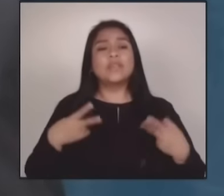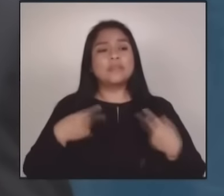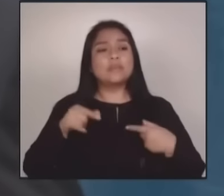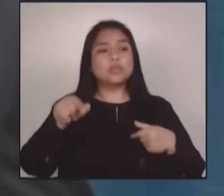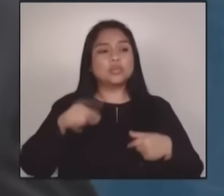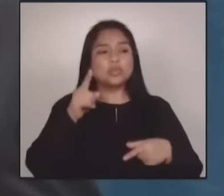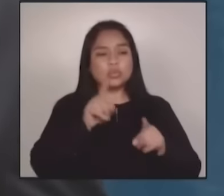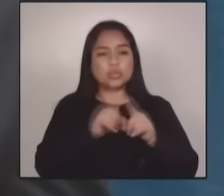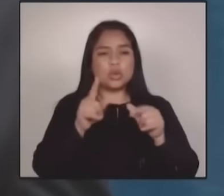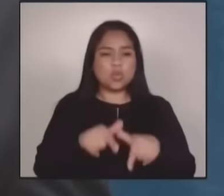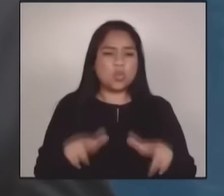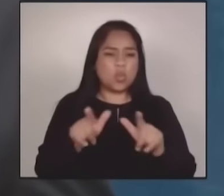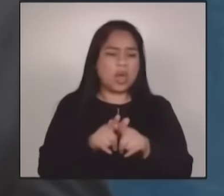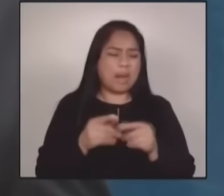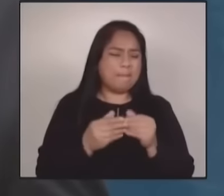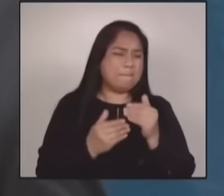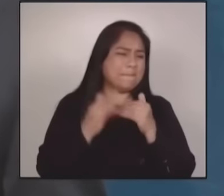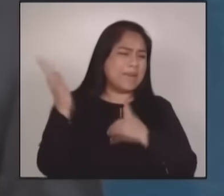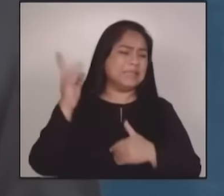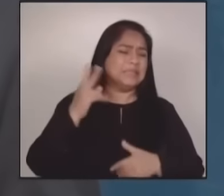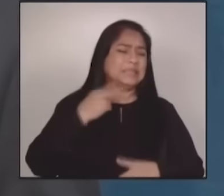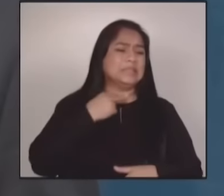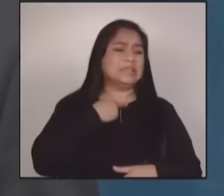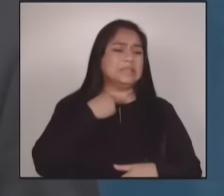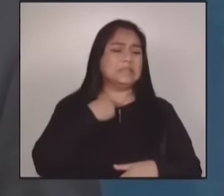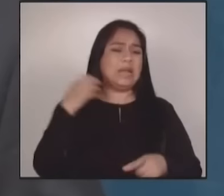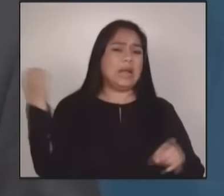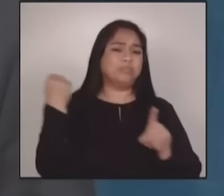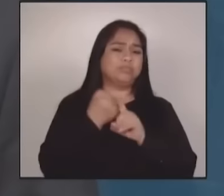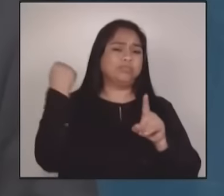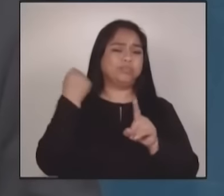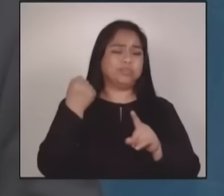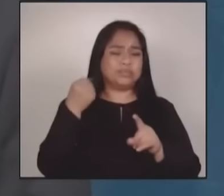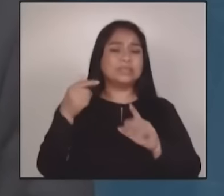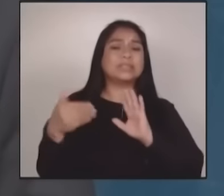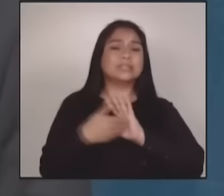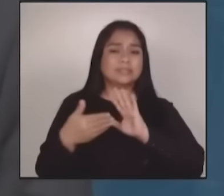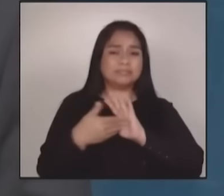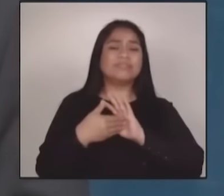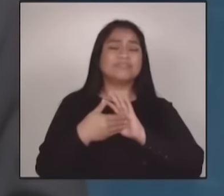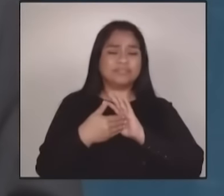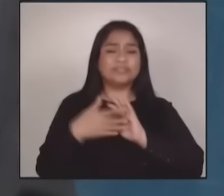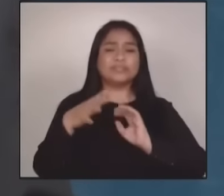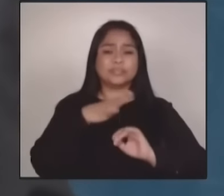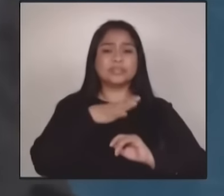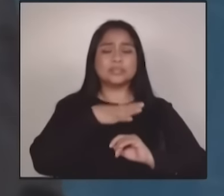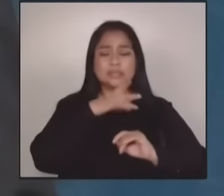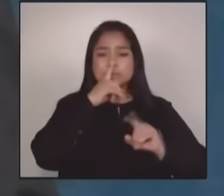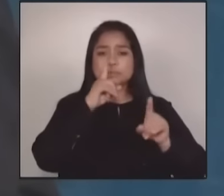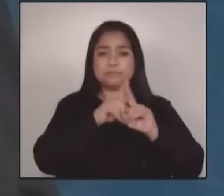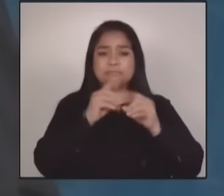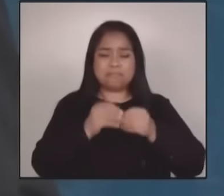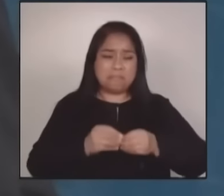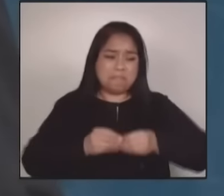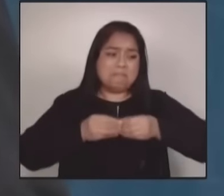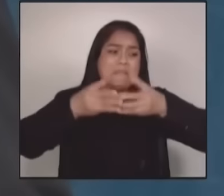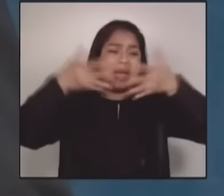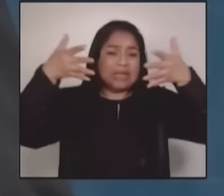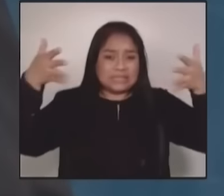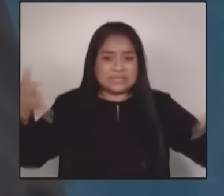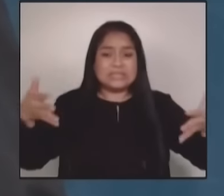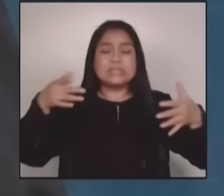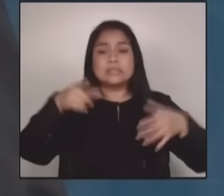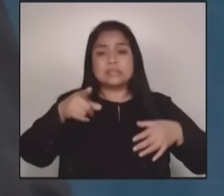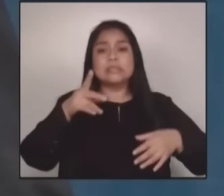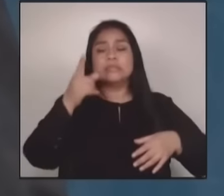las regiones más expuestas a los impactos de esta amenaza existencial, que en gran medida ha sido